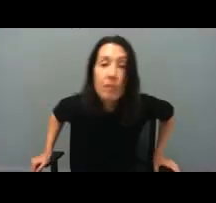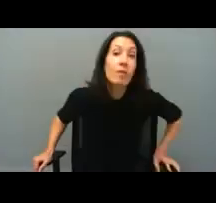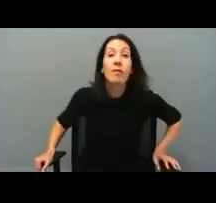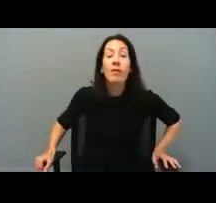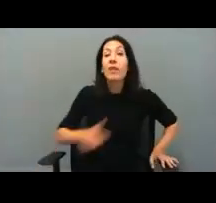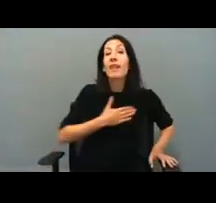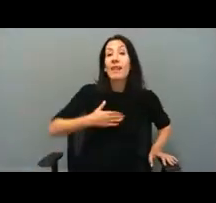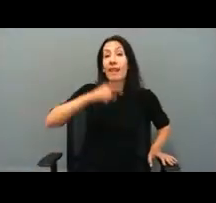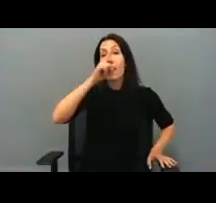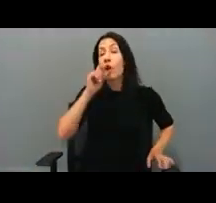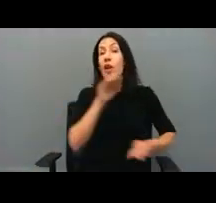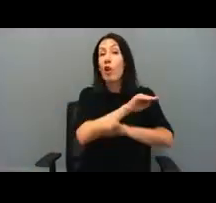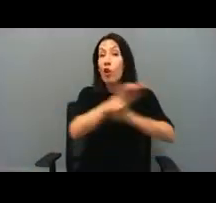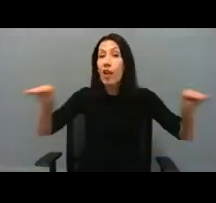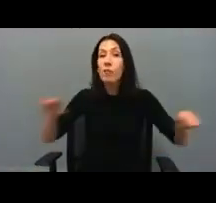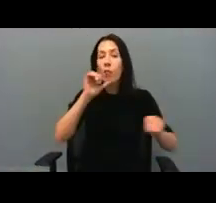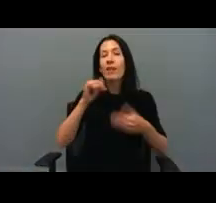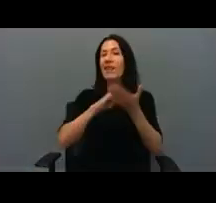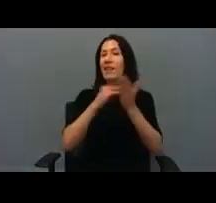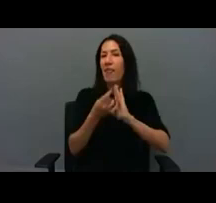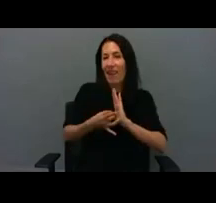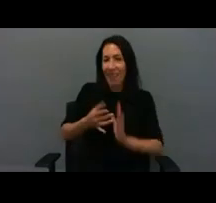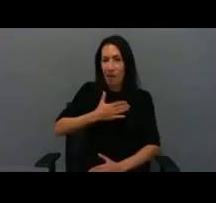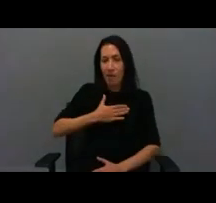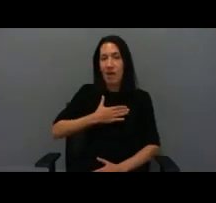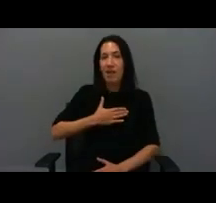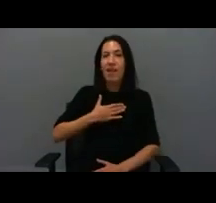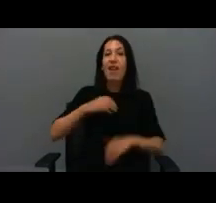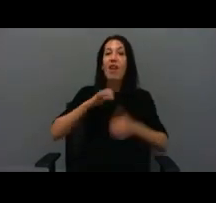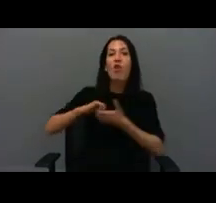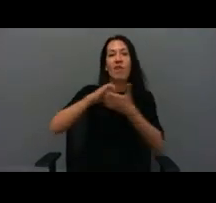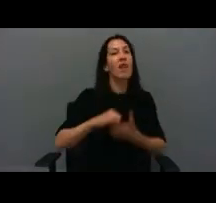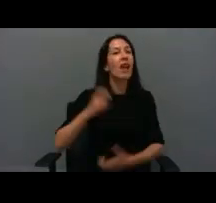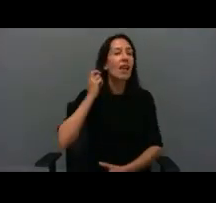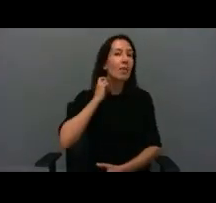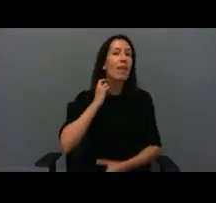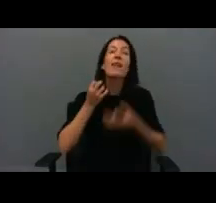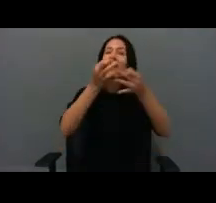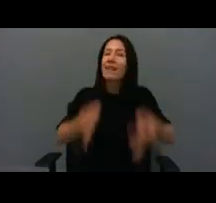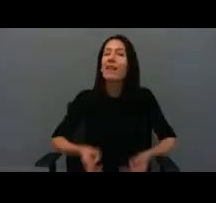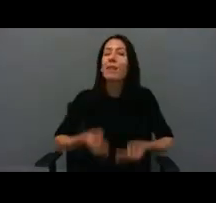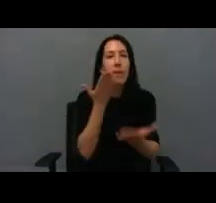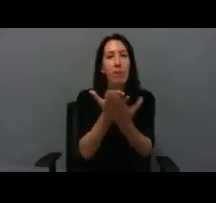en Confederación Aspaces, siempre os solicitamos que nos dediquéis unos pequeños minutos